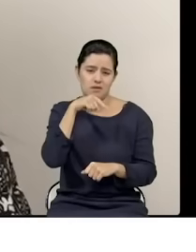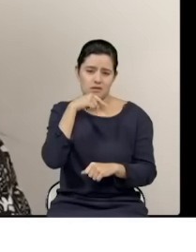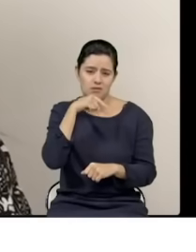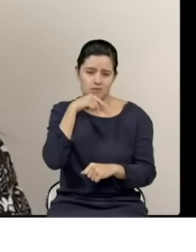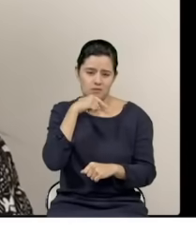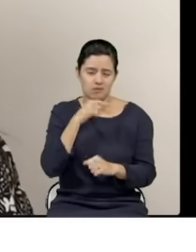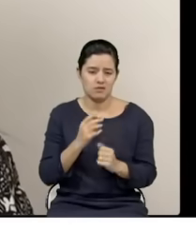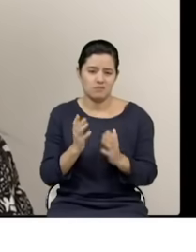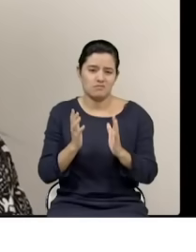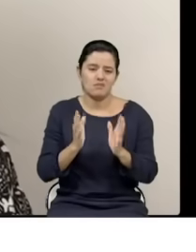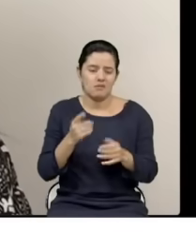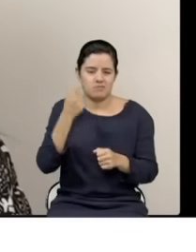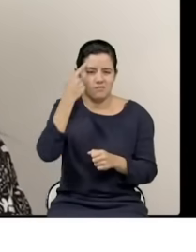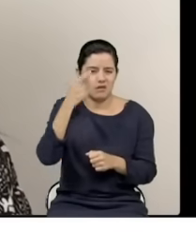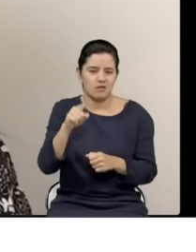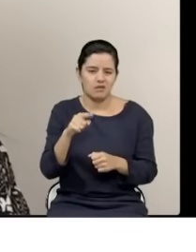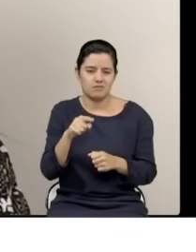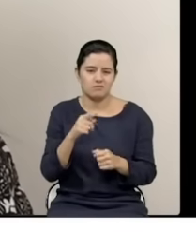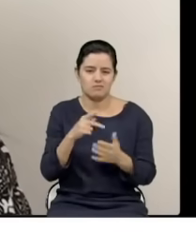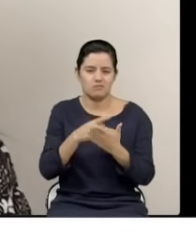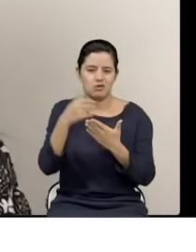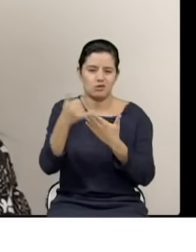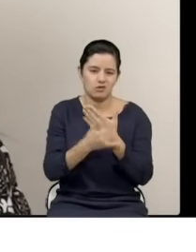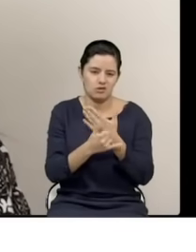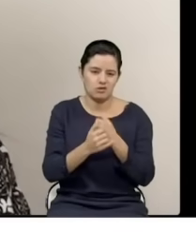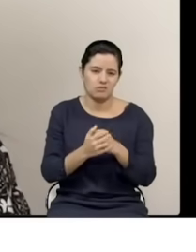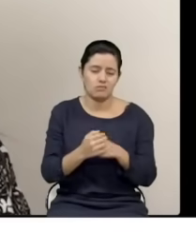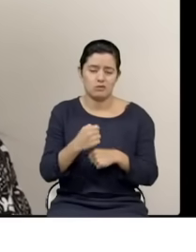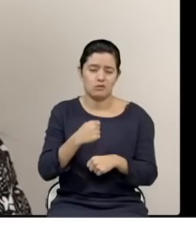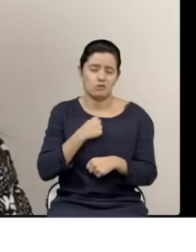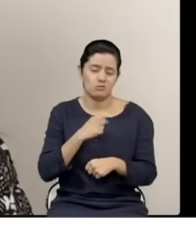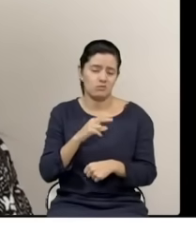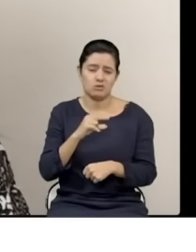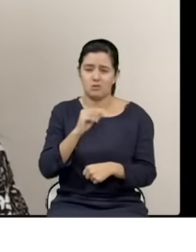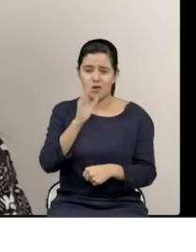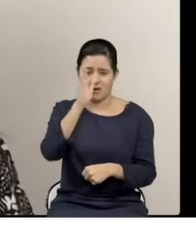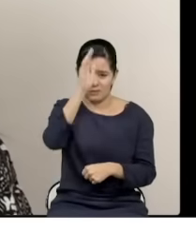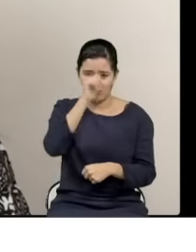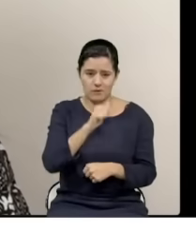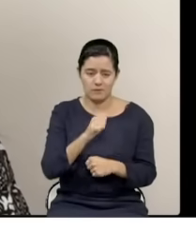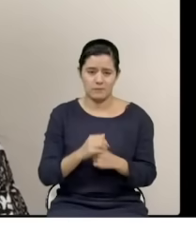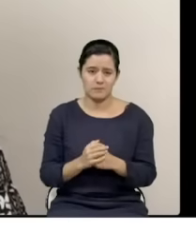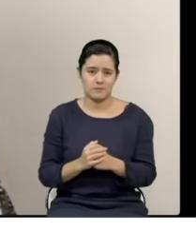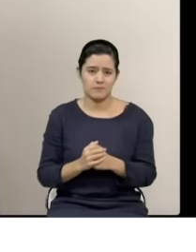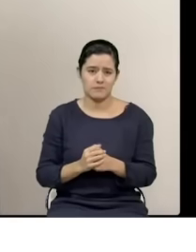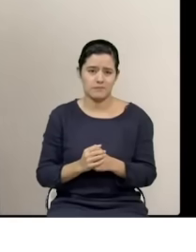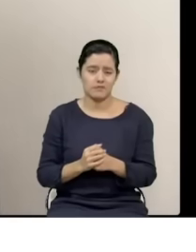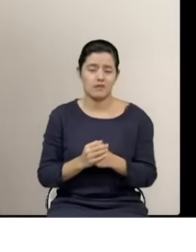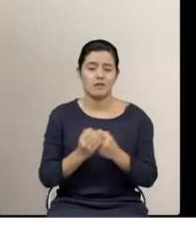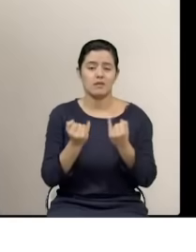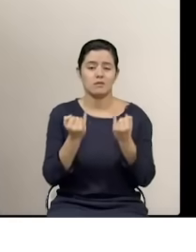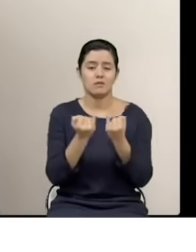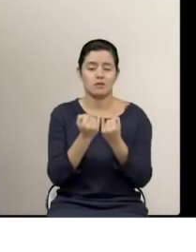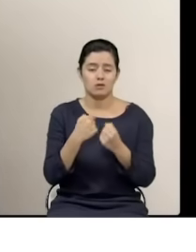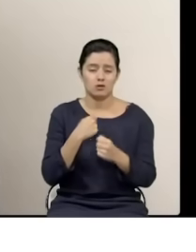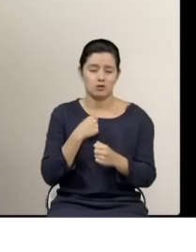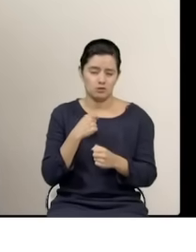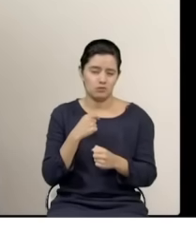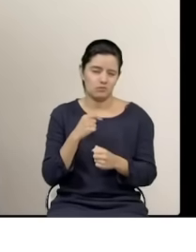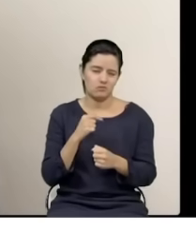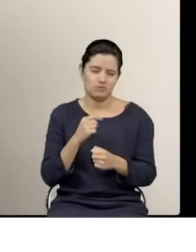proyecto de acuerdo de cualquier forma pues evidentemente lo votaré en contra y también eh iba a votarlo en contra por otras